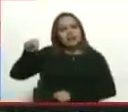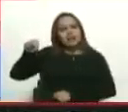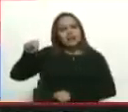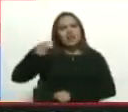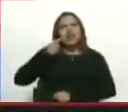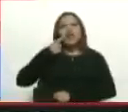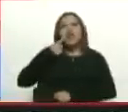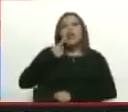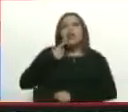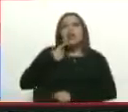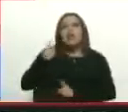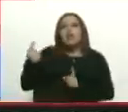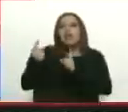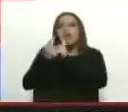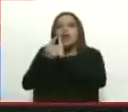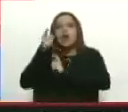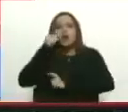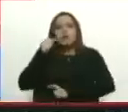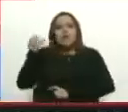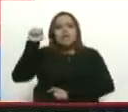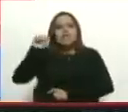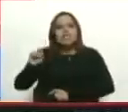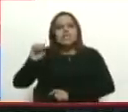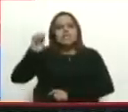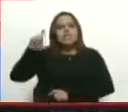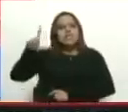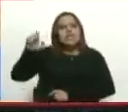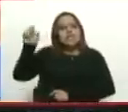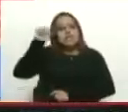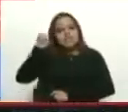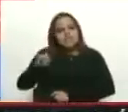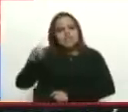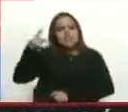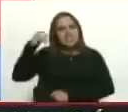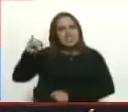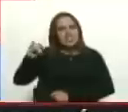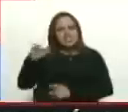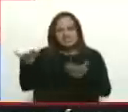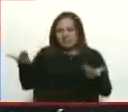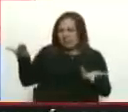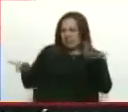babiao con Zelensky al lado. ¿Cuál objetividad?